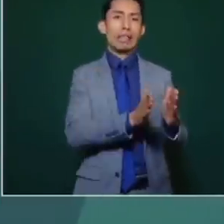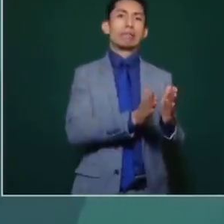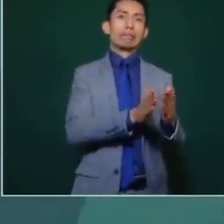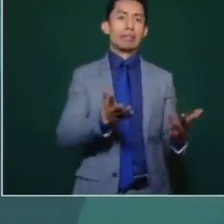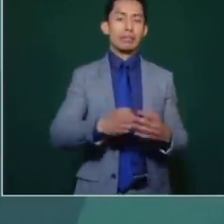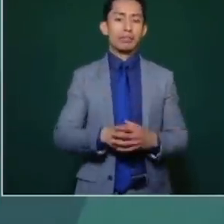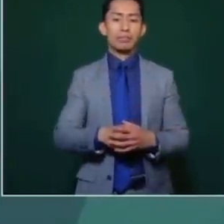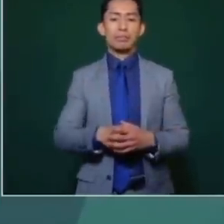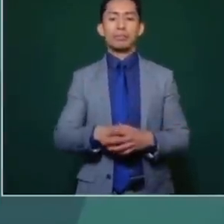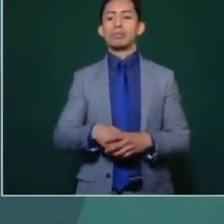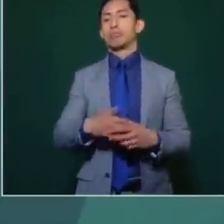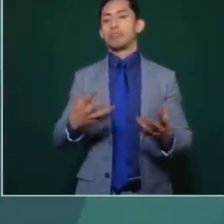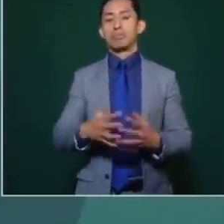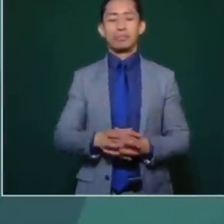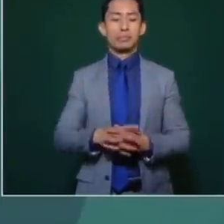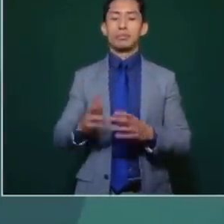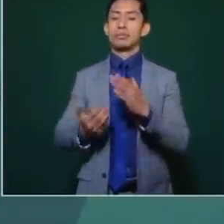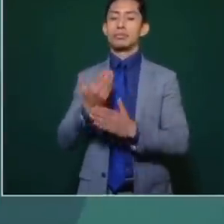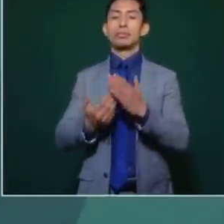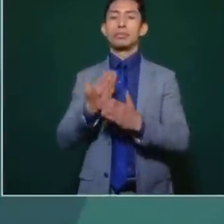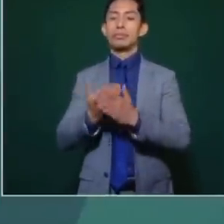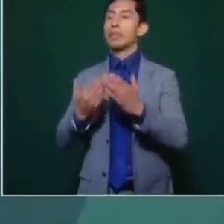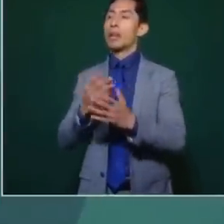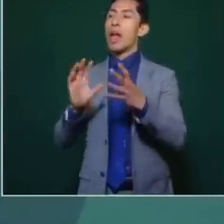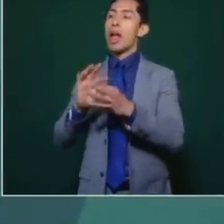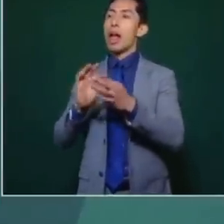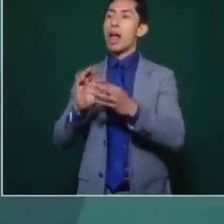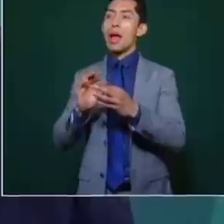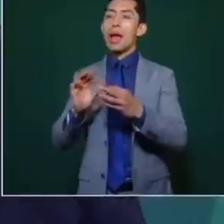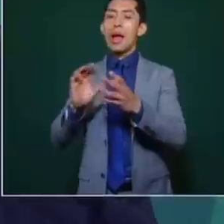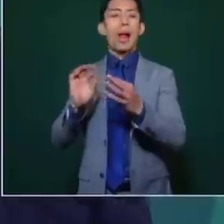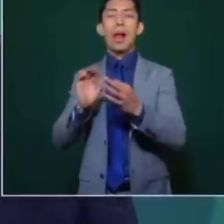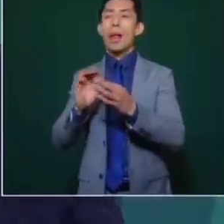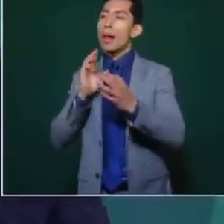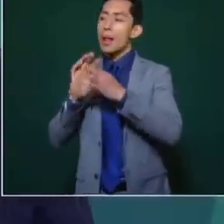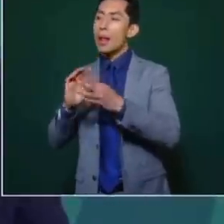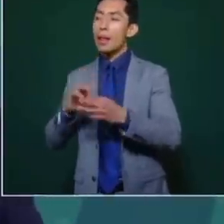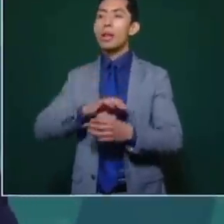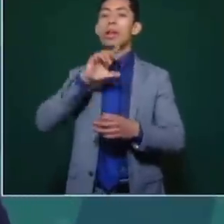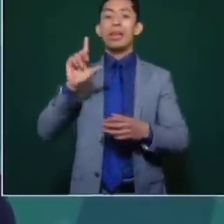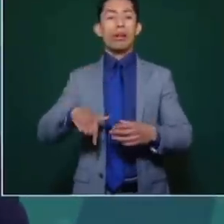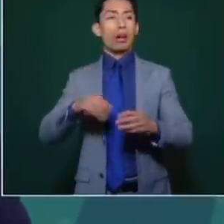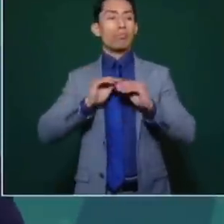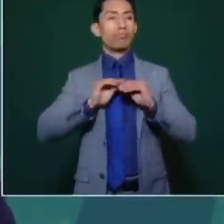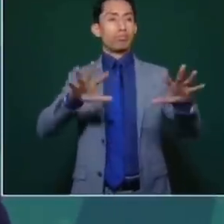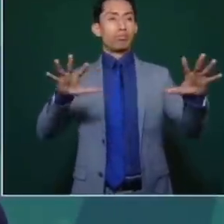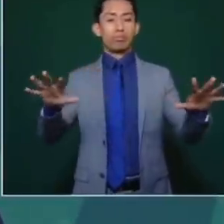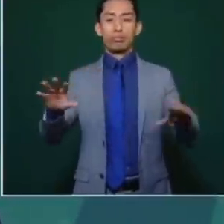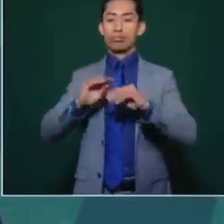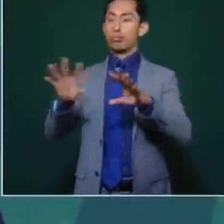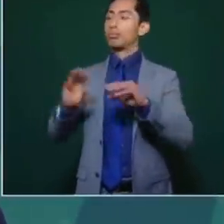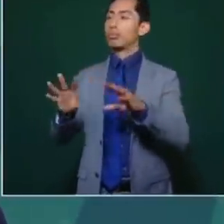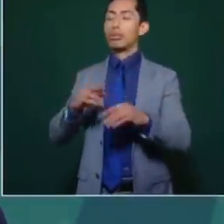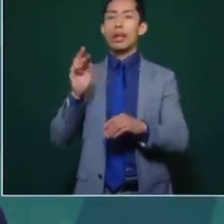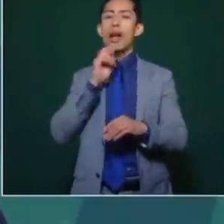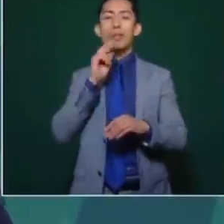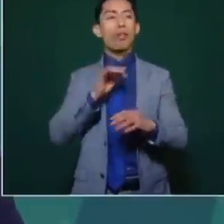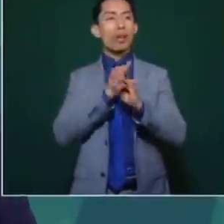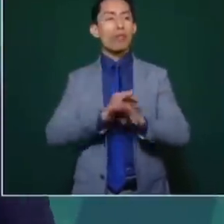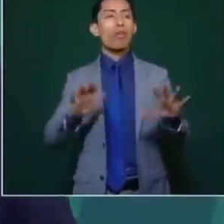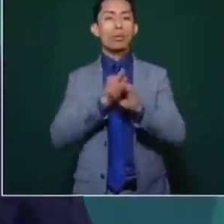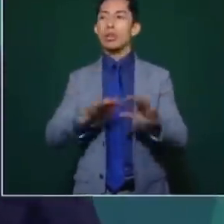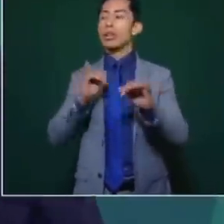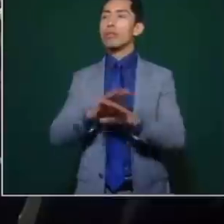angostas. Se escribe algo en la mañana y a la hora, a la media hora, se está uno topando